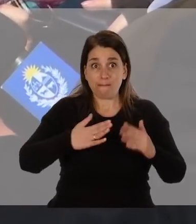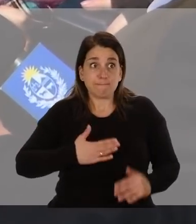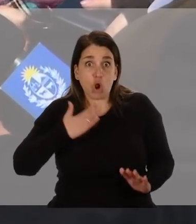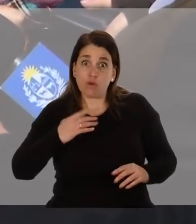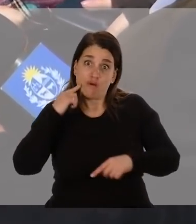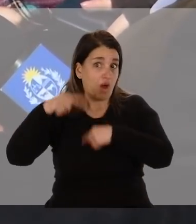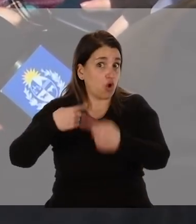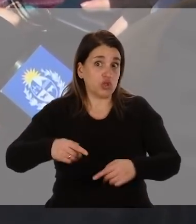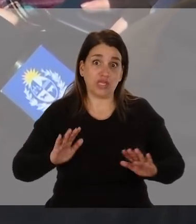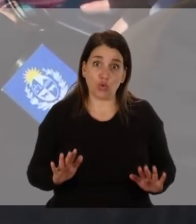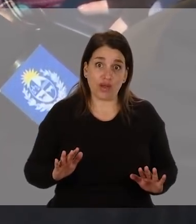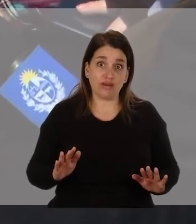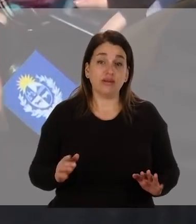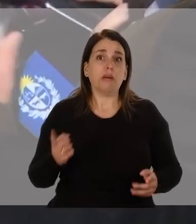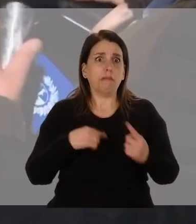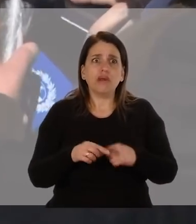y la vamos a seguir.